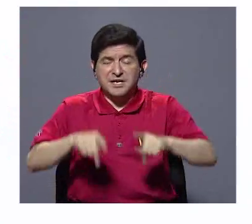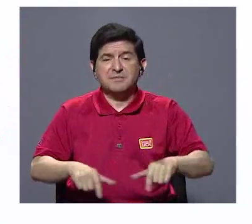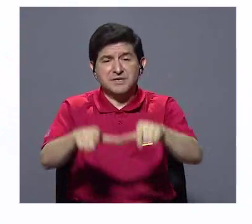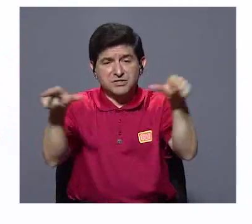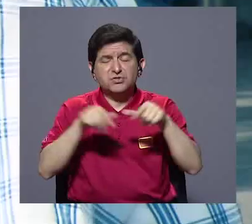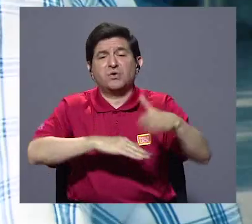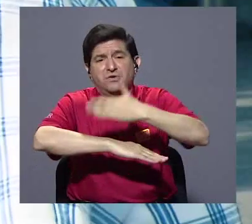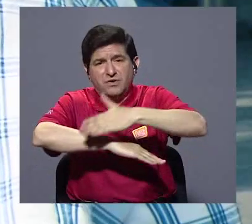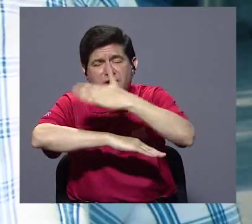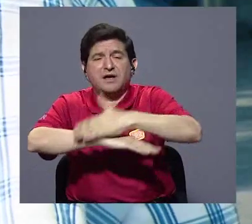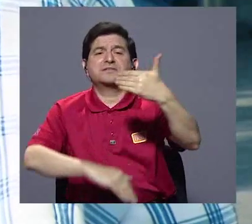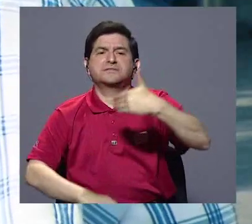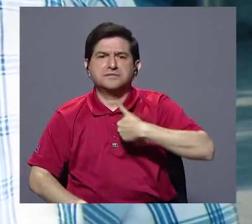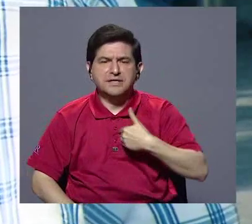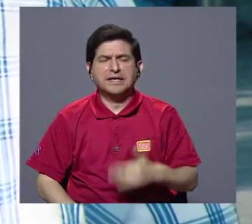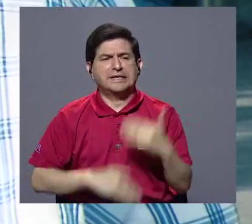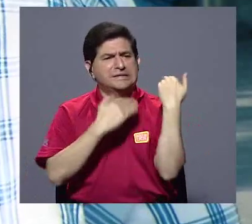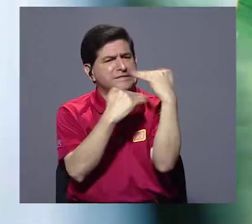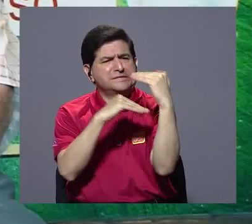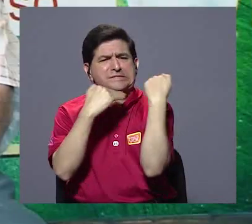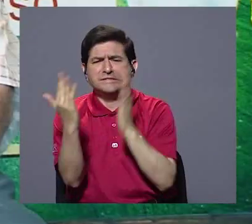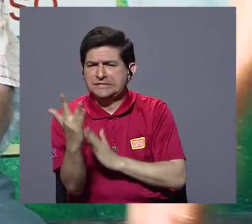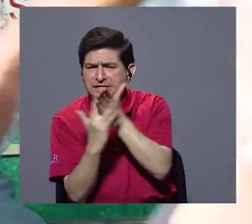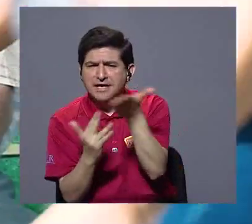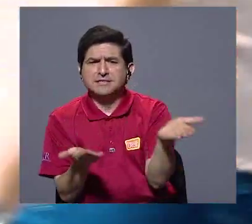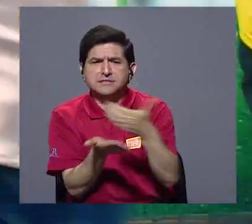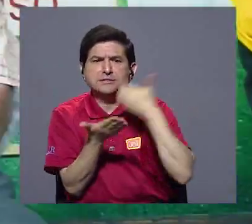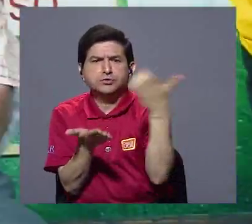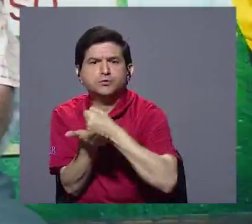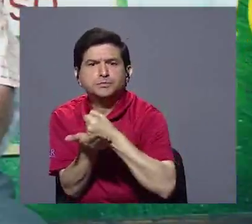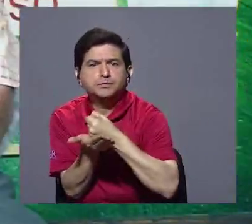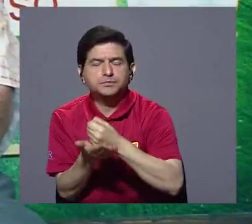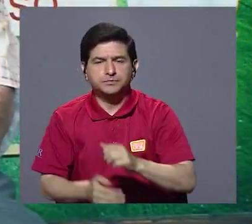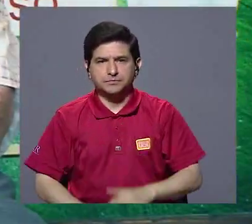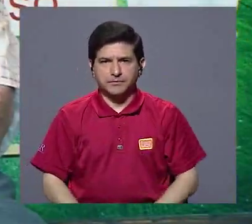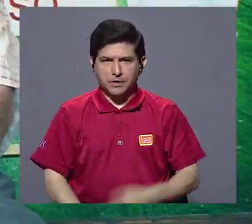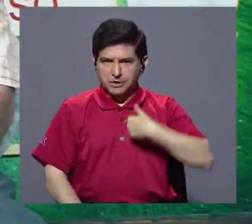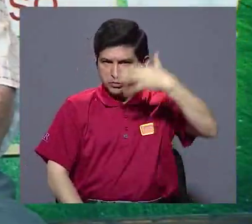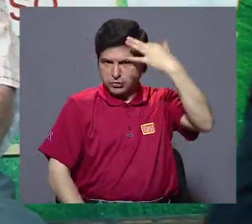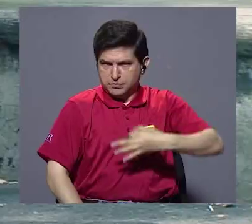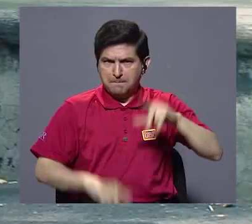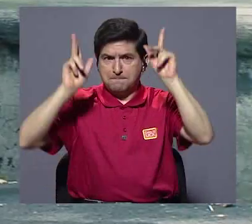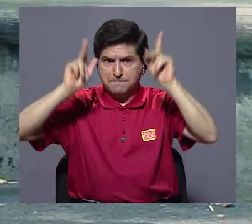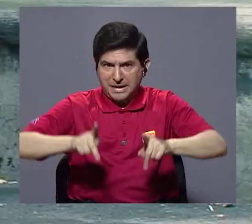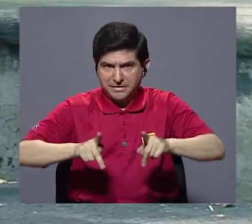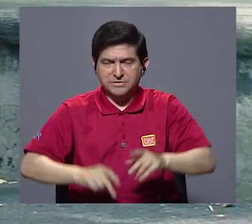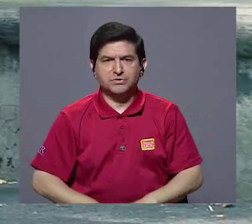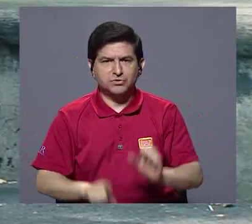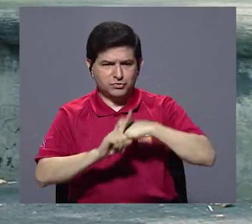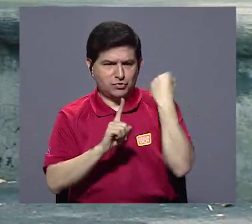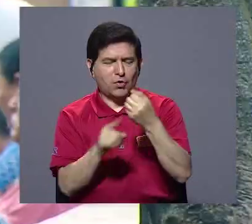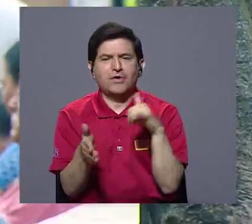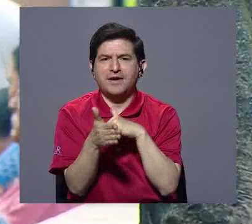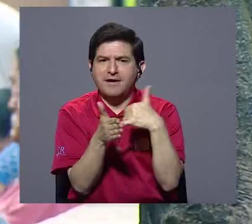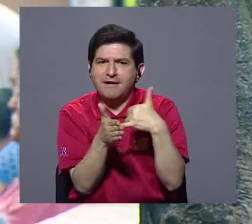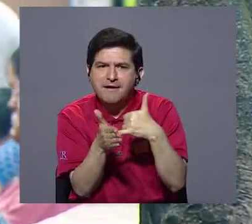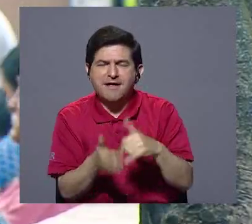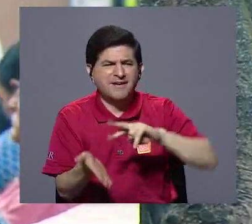zonas costeras tengan ciertas limitaciones para acceder a recursos. Entonces, para mí, una persona que está en condición de